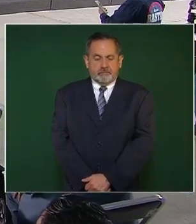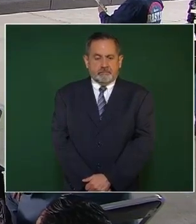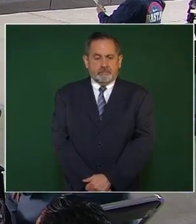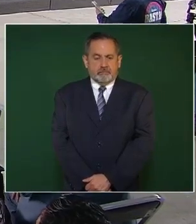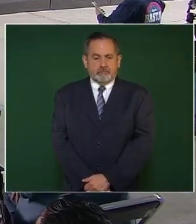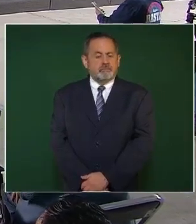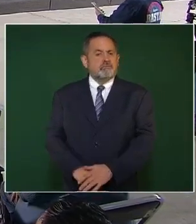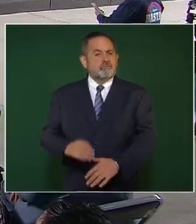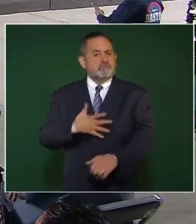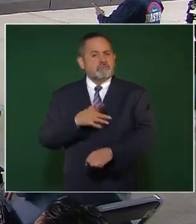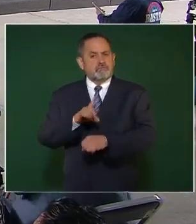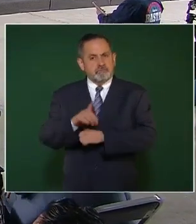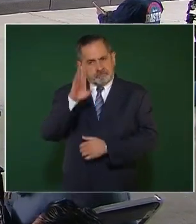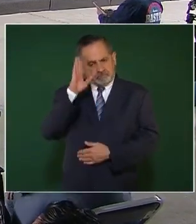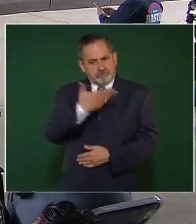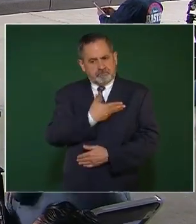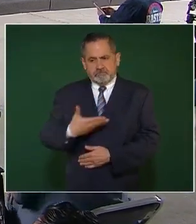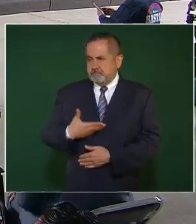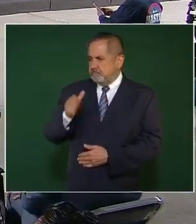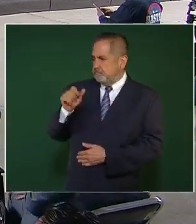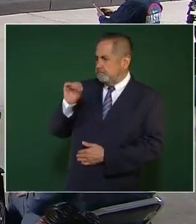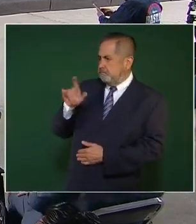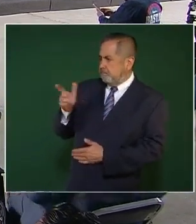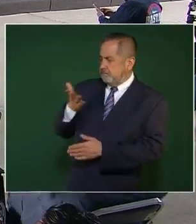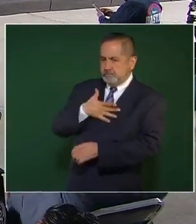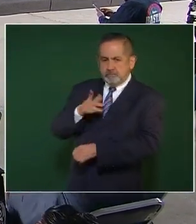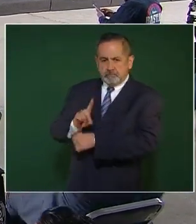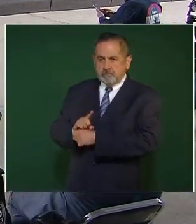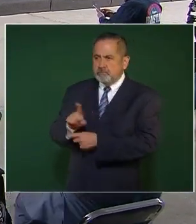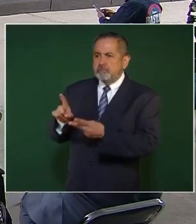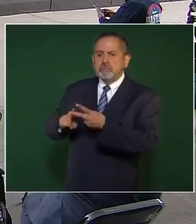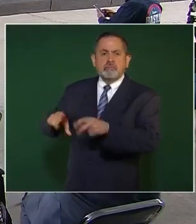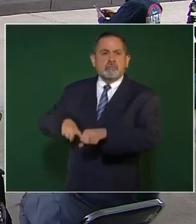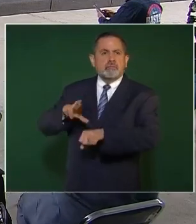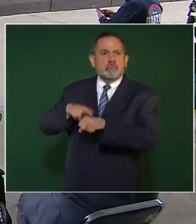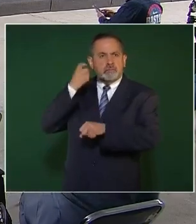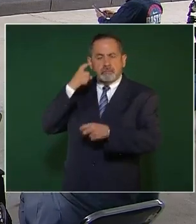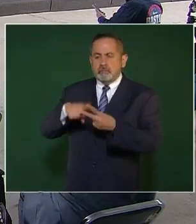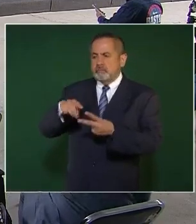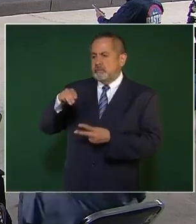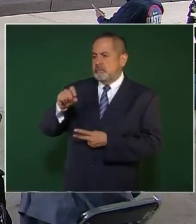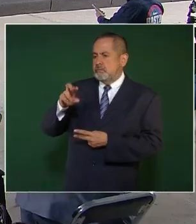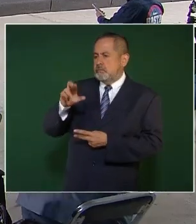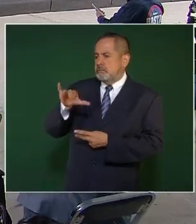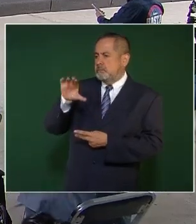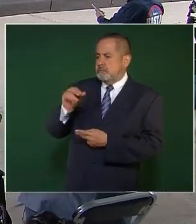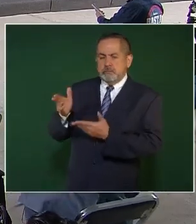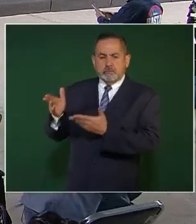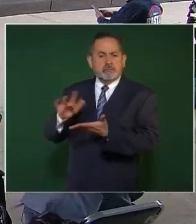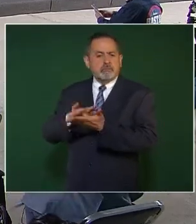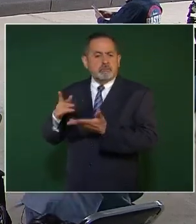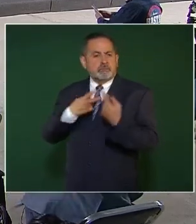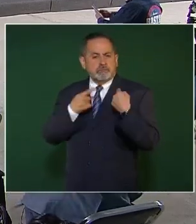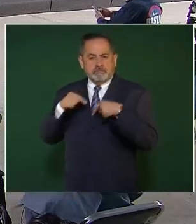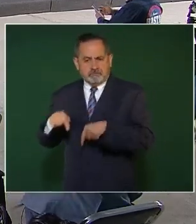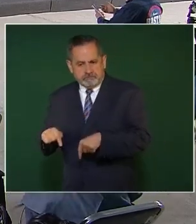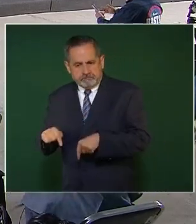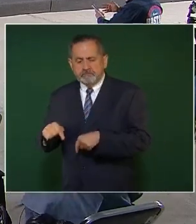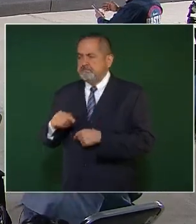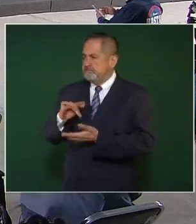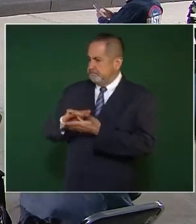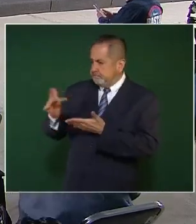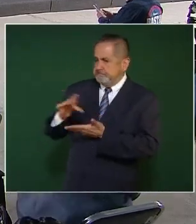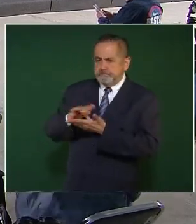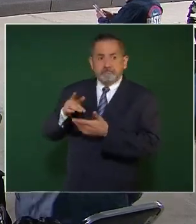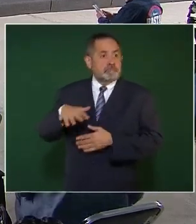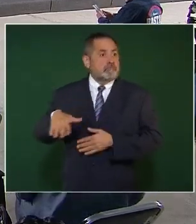Muy buenos días, señor presidente Andrés Manuel López Obrador, gobernador de Querétaro, Mauricio Curi, muchas gracias por recibirnos, a todas las